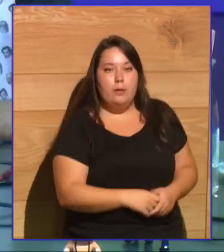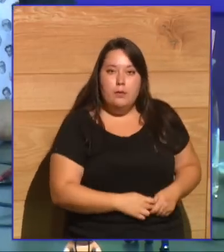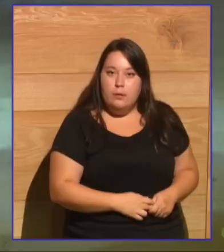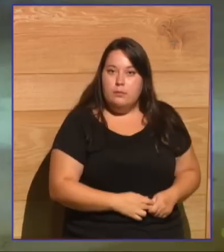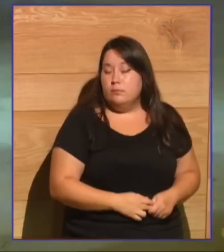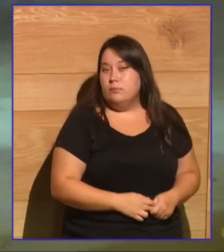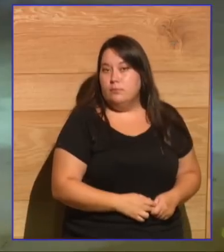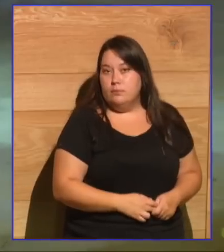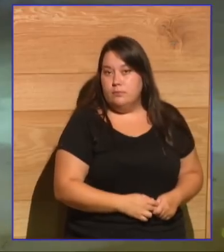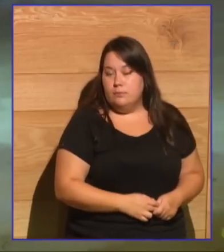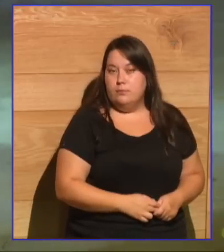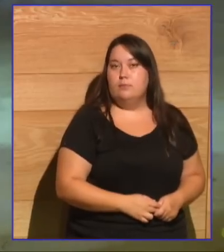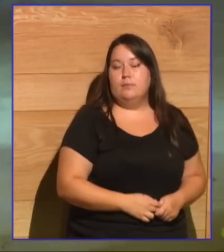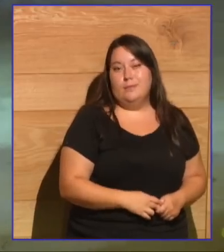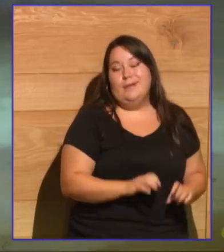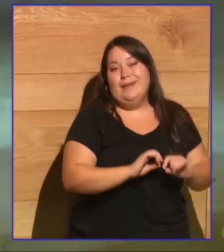ya